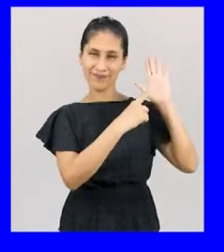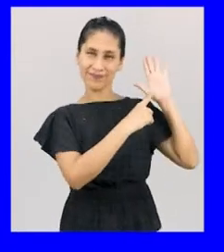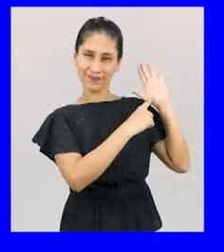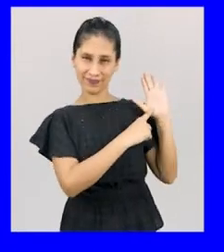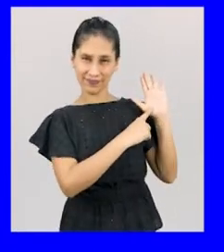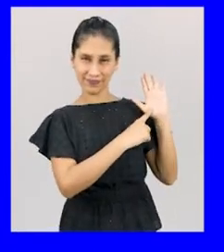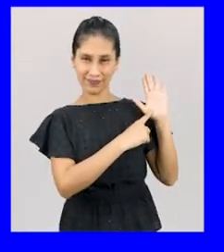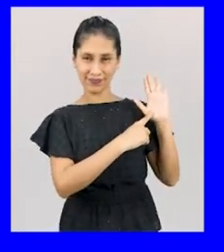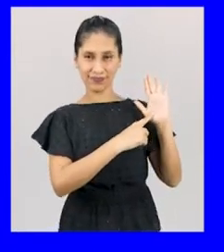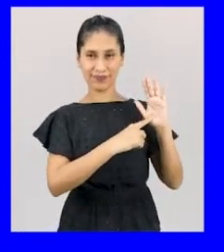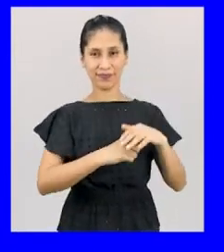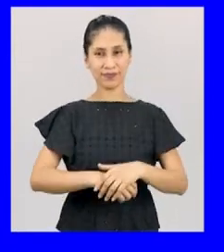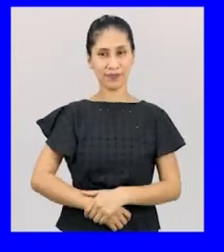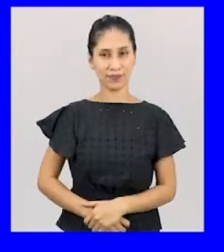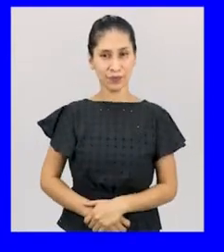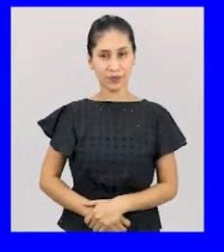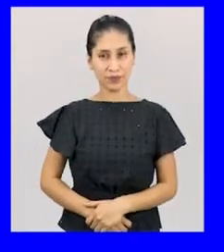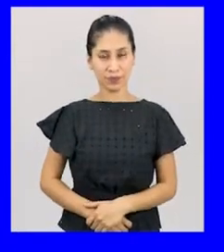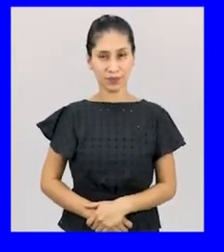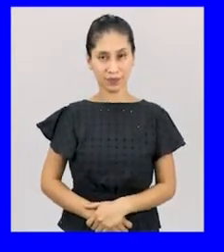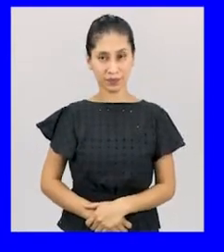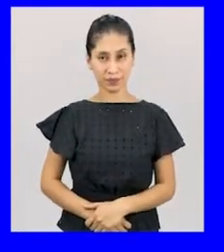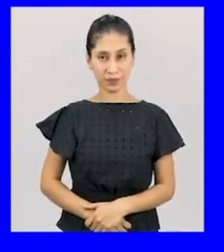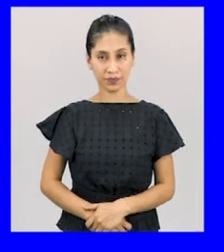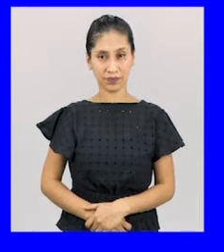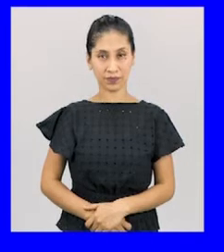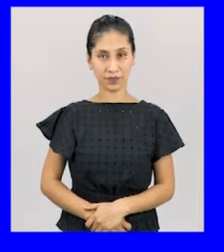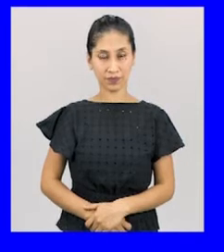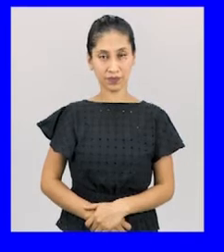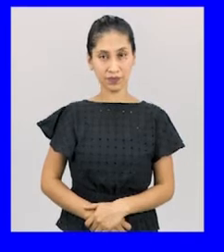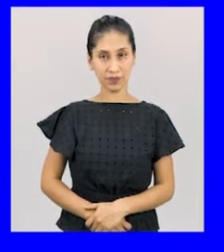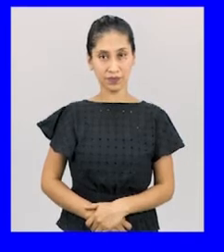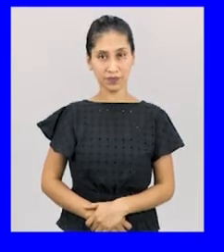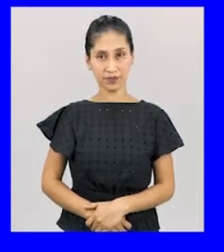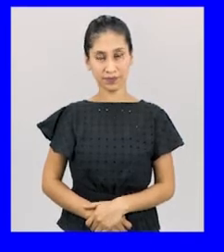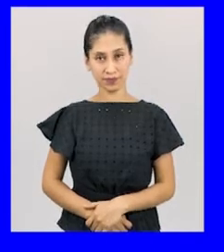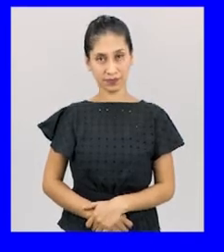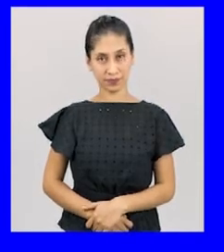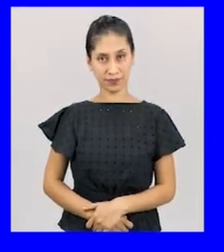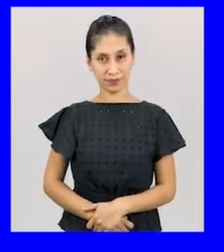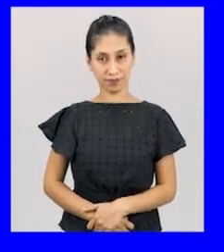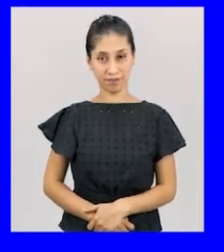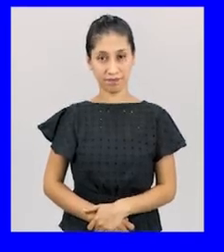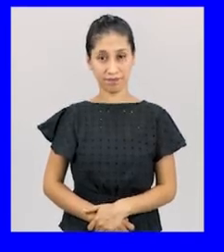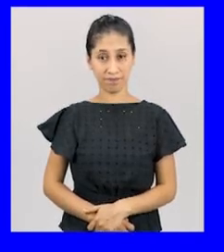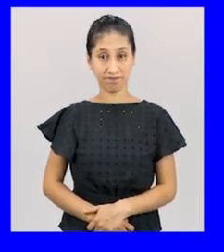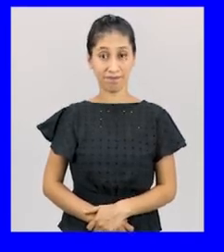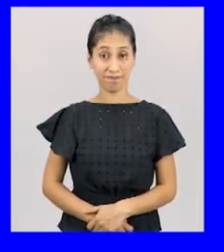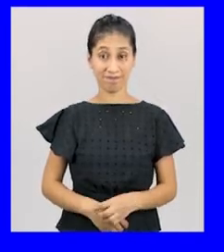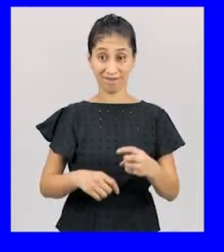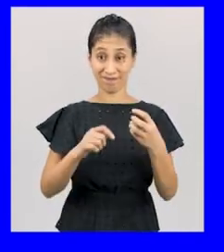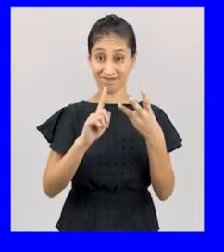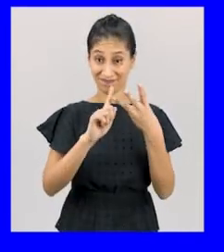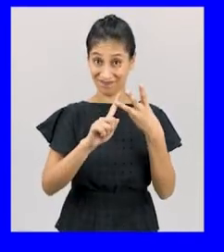cultura y la erudición son tipos de conocimientos que se emplean para resolver diferentes problemas de la vida